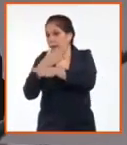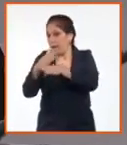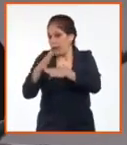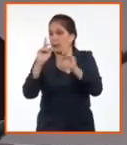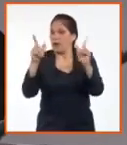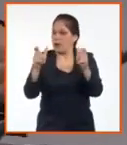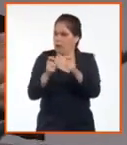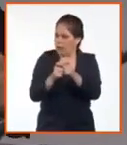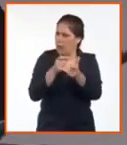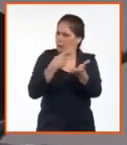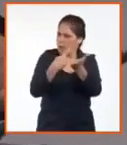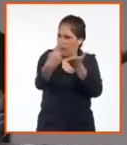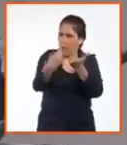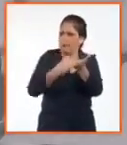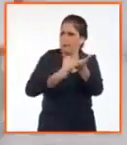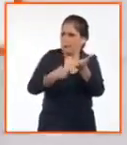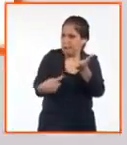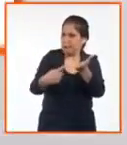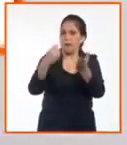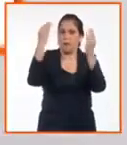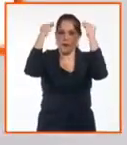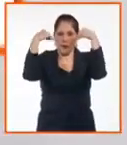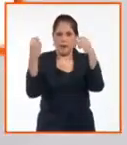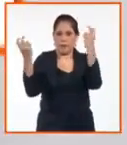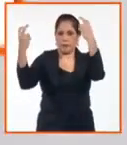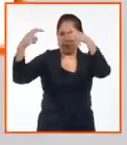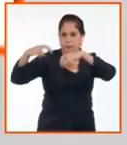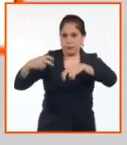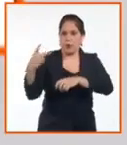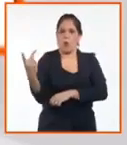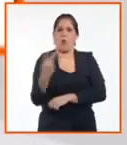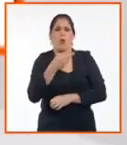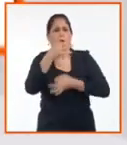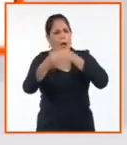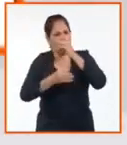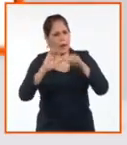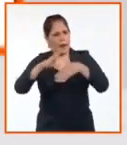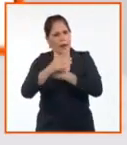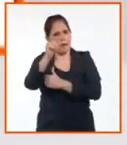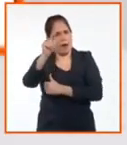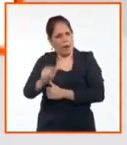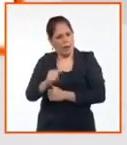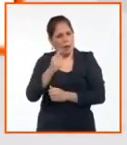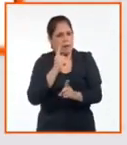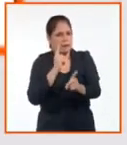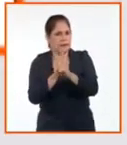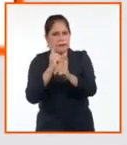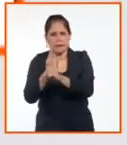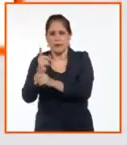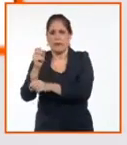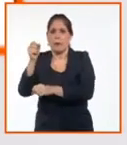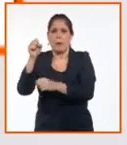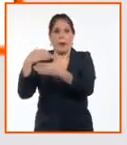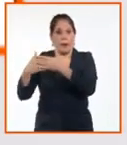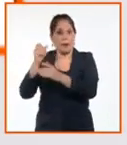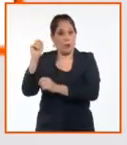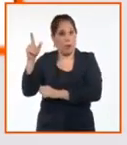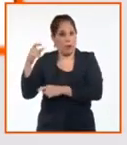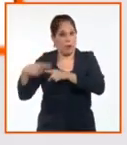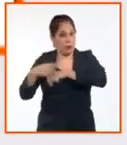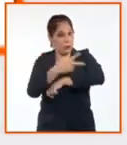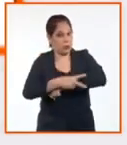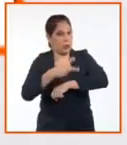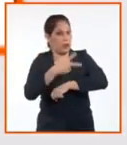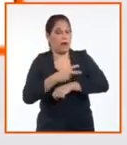semana para toda la hice y habla con los embajadores se habla directamente con los profesores ya es una dinámica de trabajo realmente